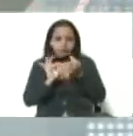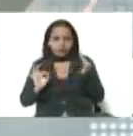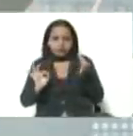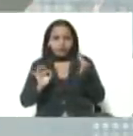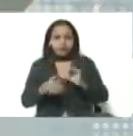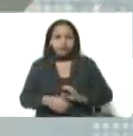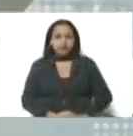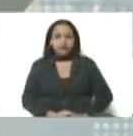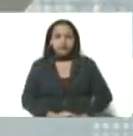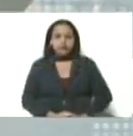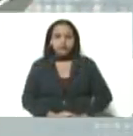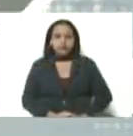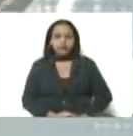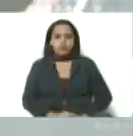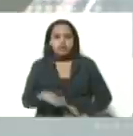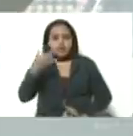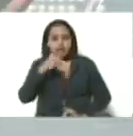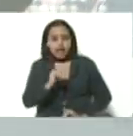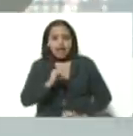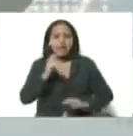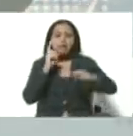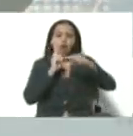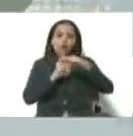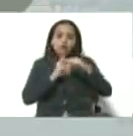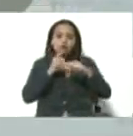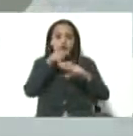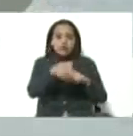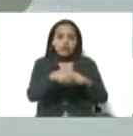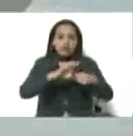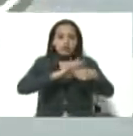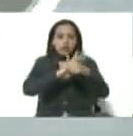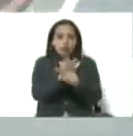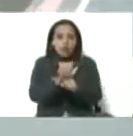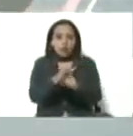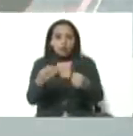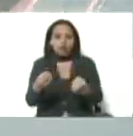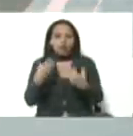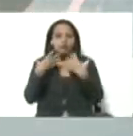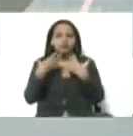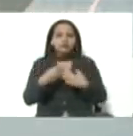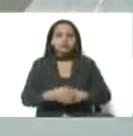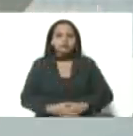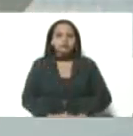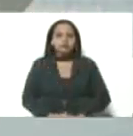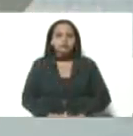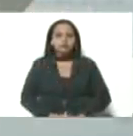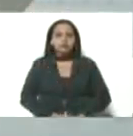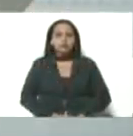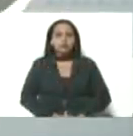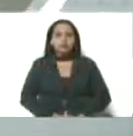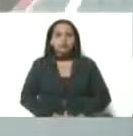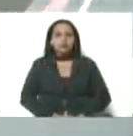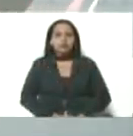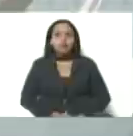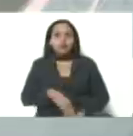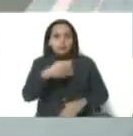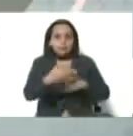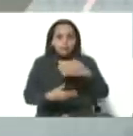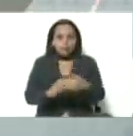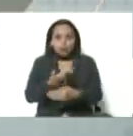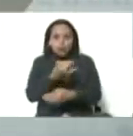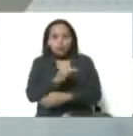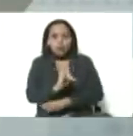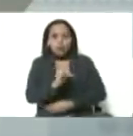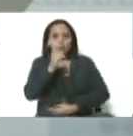patologías que corroboró se confirmó el diagnóstico de infección por pro 29 la evolución de